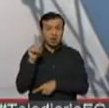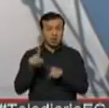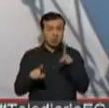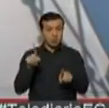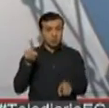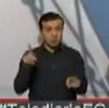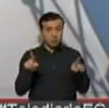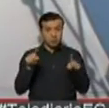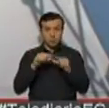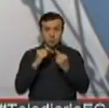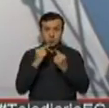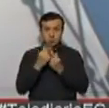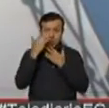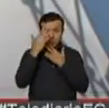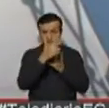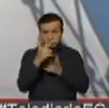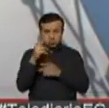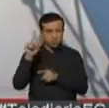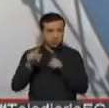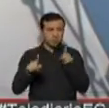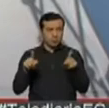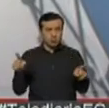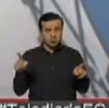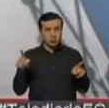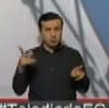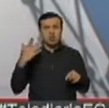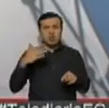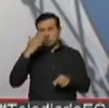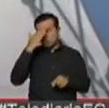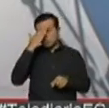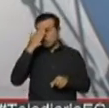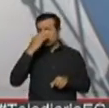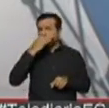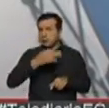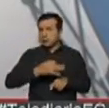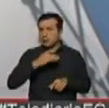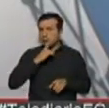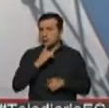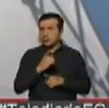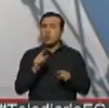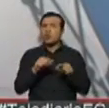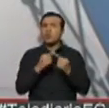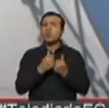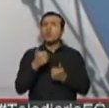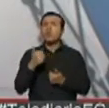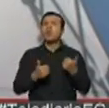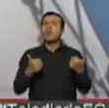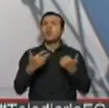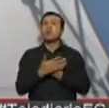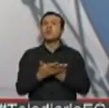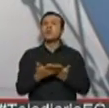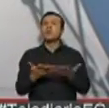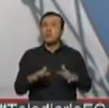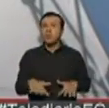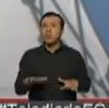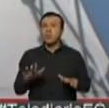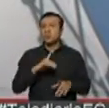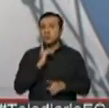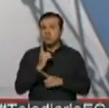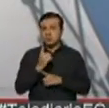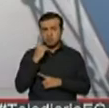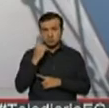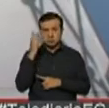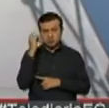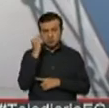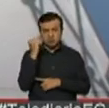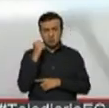disidentes guerrilleros y demás. ¿Puede contarnos la real situación? ¿Qué grupos están presentes acá y han sido